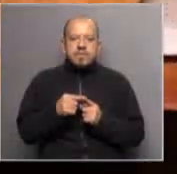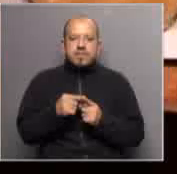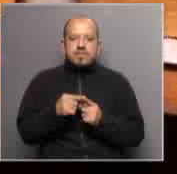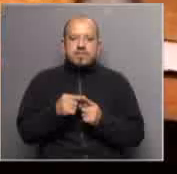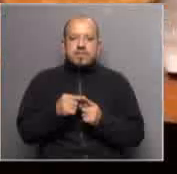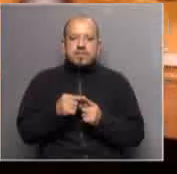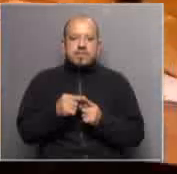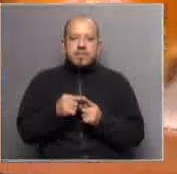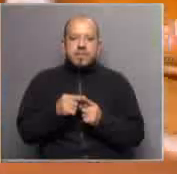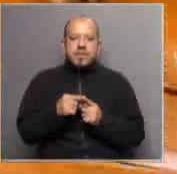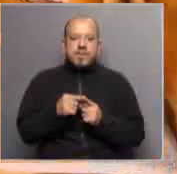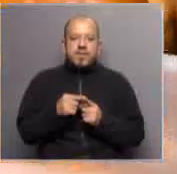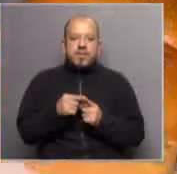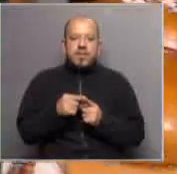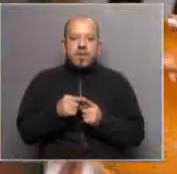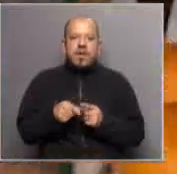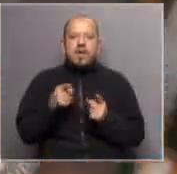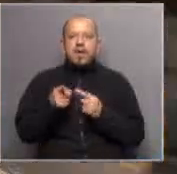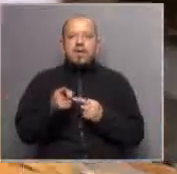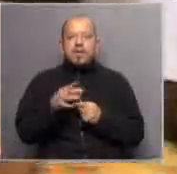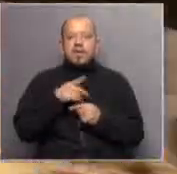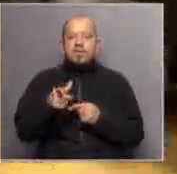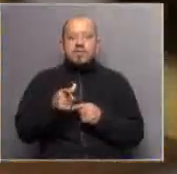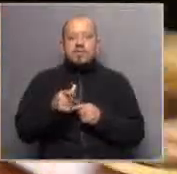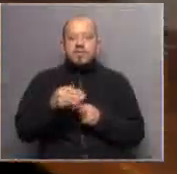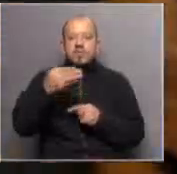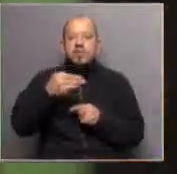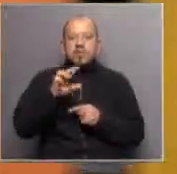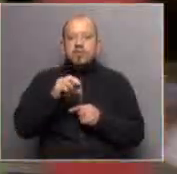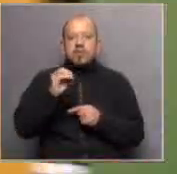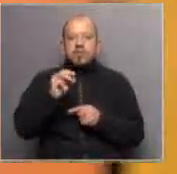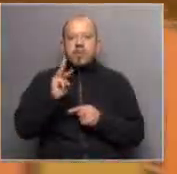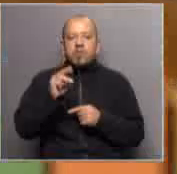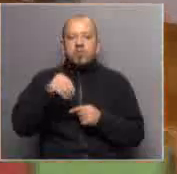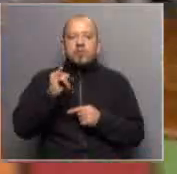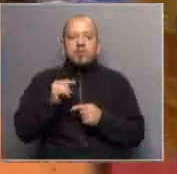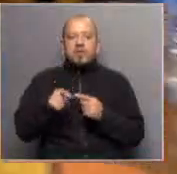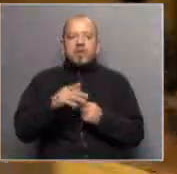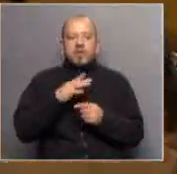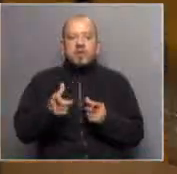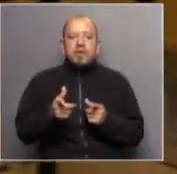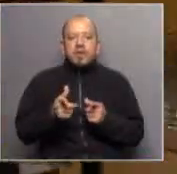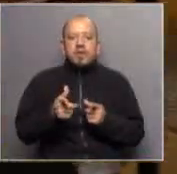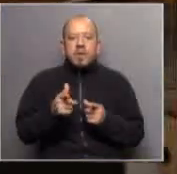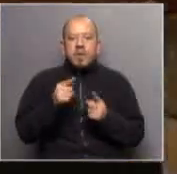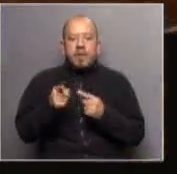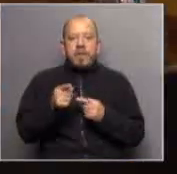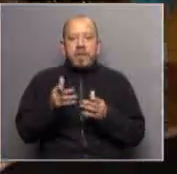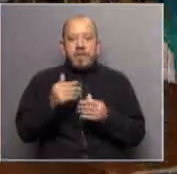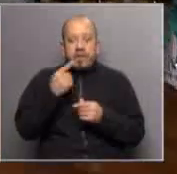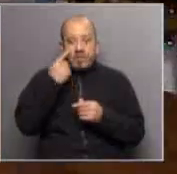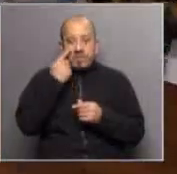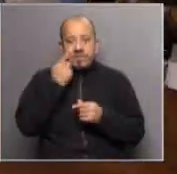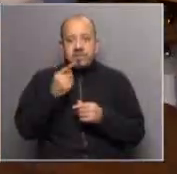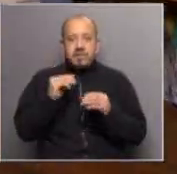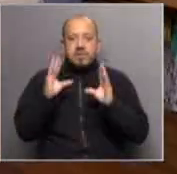Acá lo que va a probar Jorge es un brownie, que es un brownie bastante particular, que a la gente le gusta mucho, que es bastante conocido, que de noche